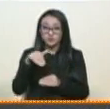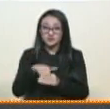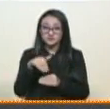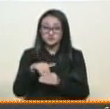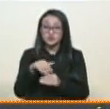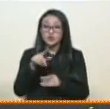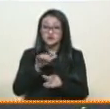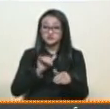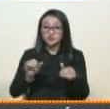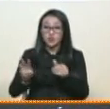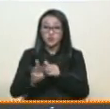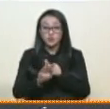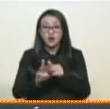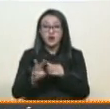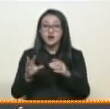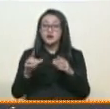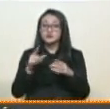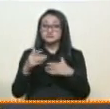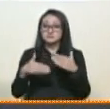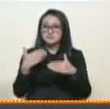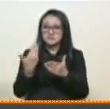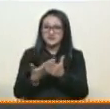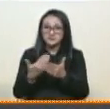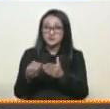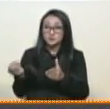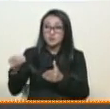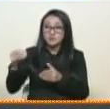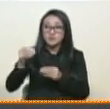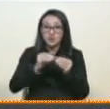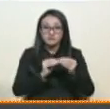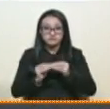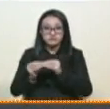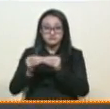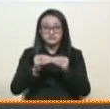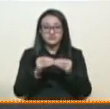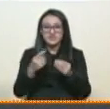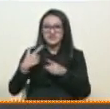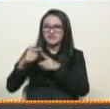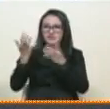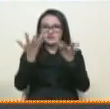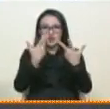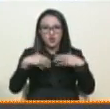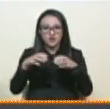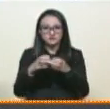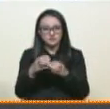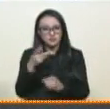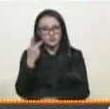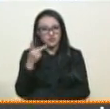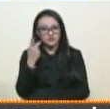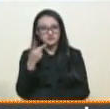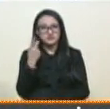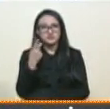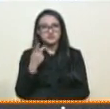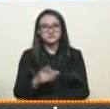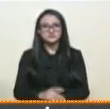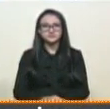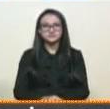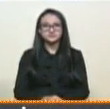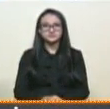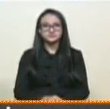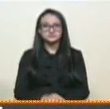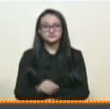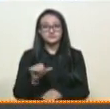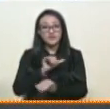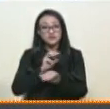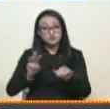ido fortaleciendo con todo lo que ha sido los planteamientos de las diferentes organizaciones políticas. Allí en lo que es el software